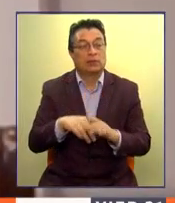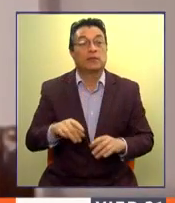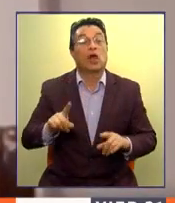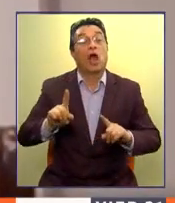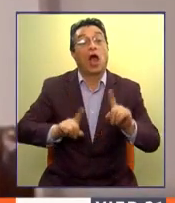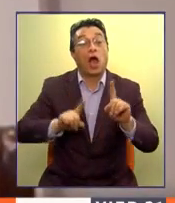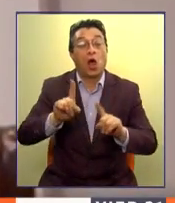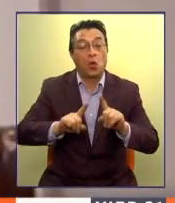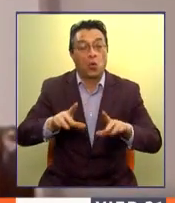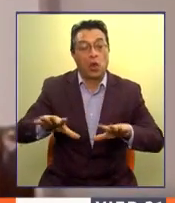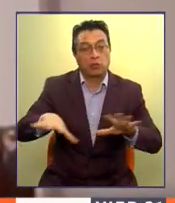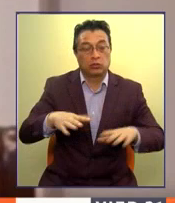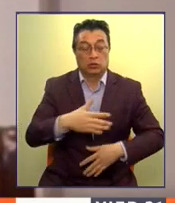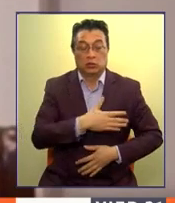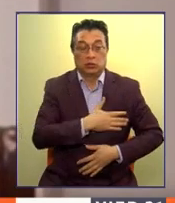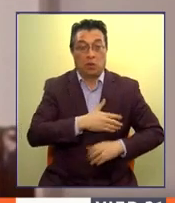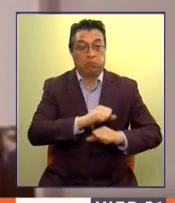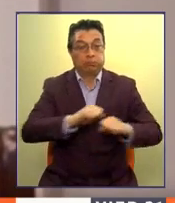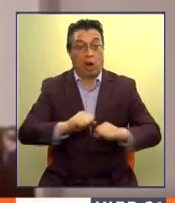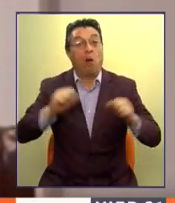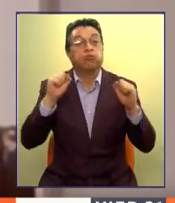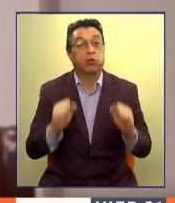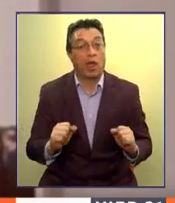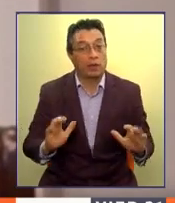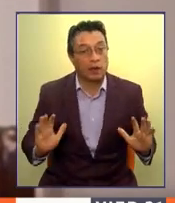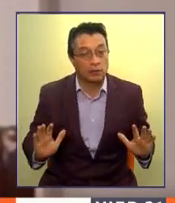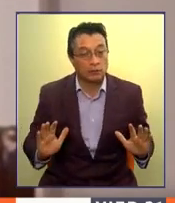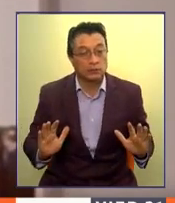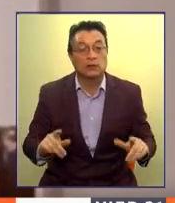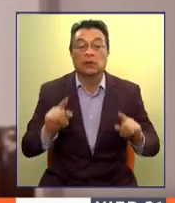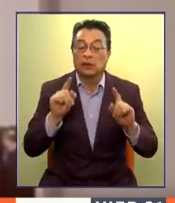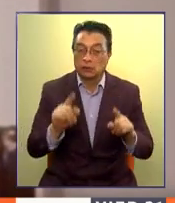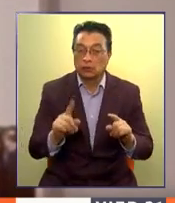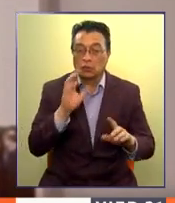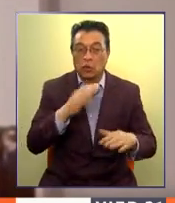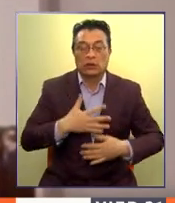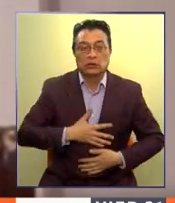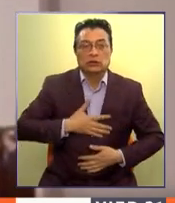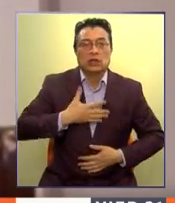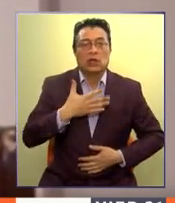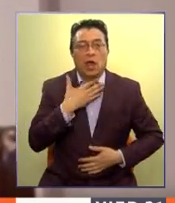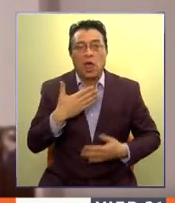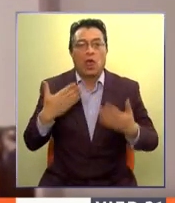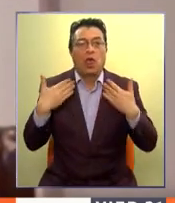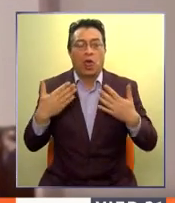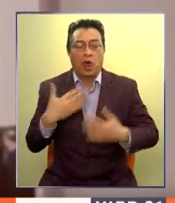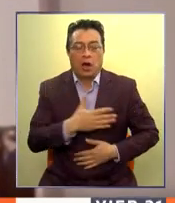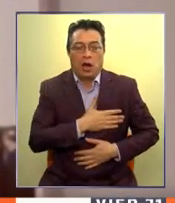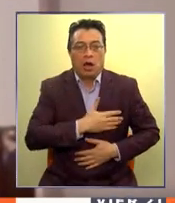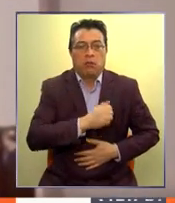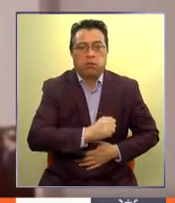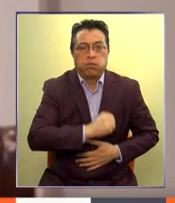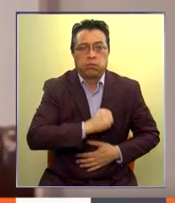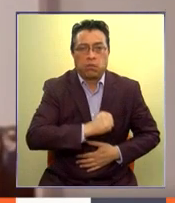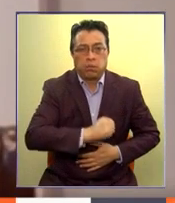a un infarto se podría hacer esta sensación de ahogo una taquicardia